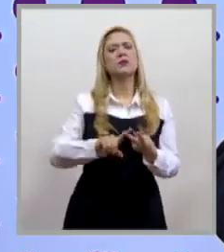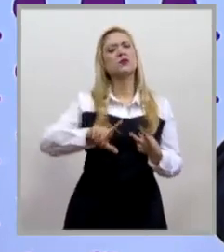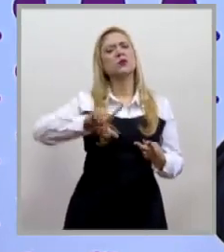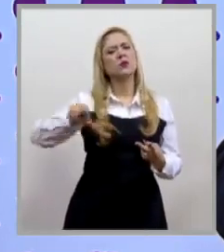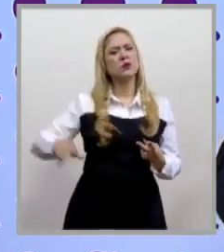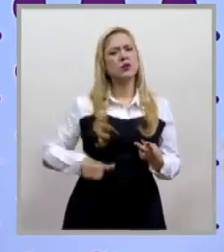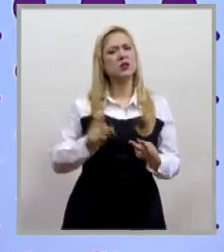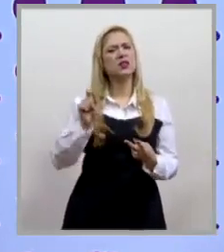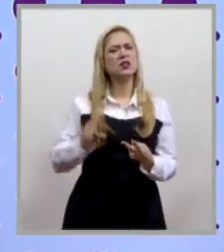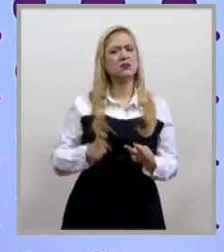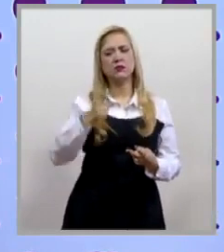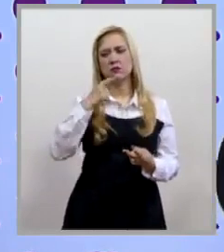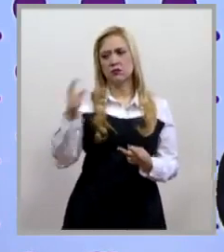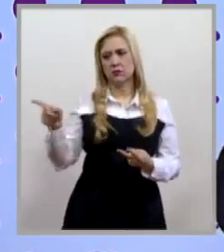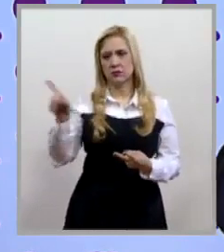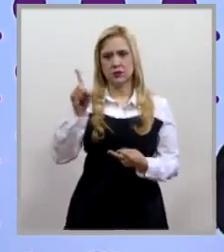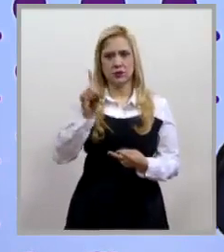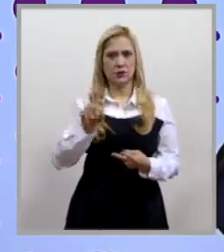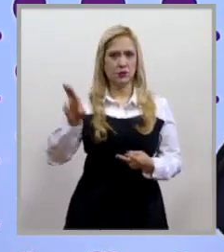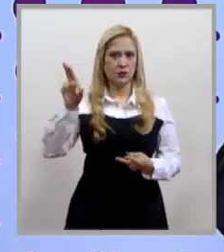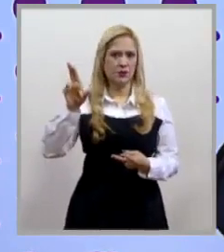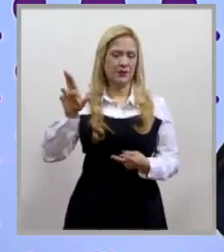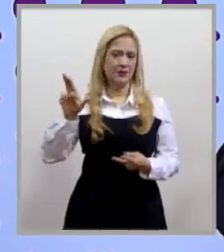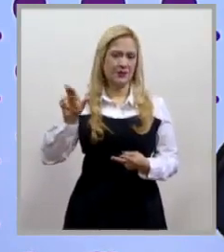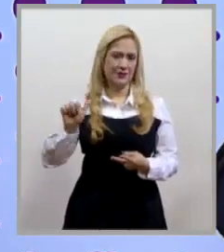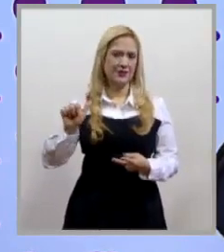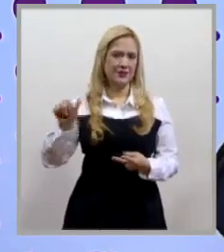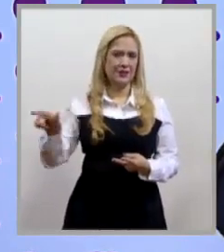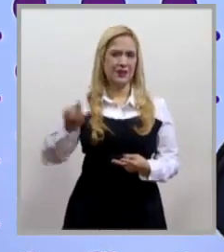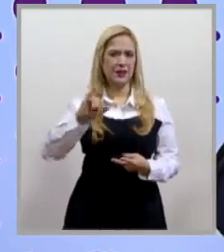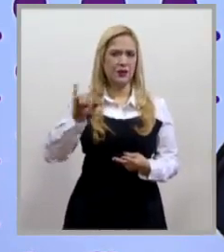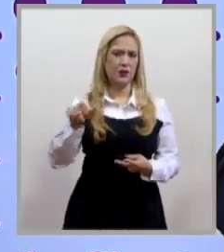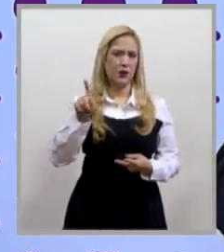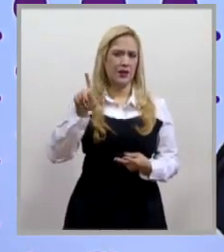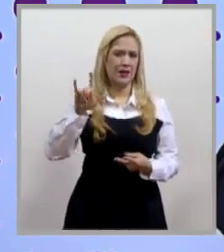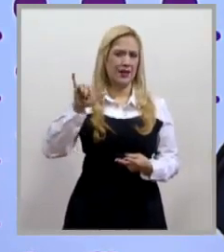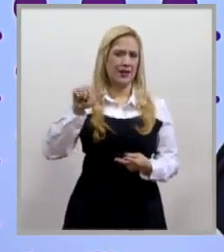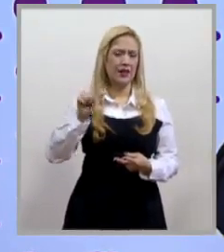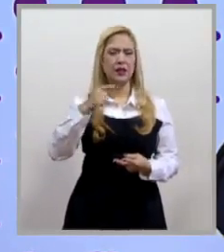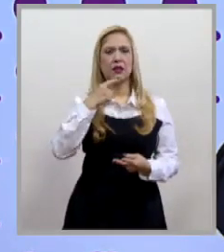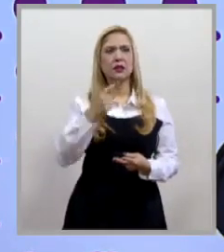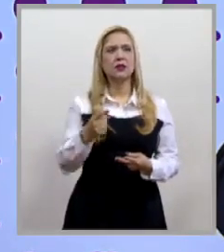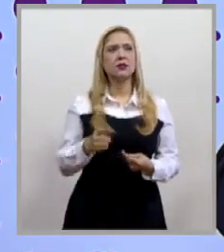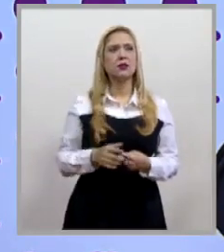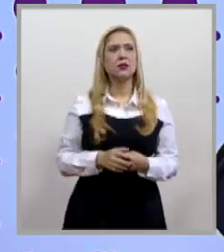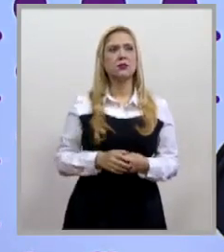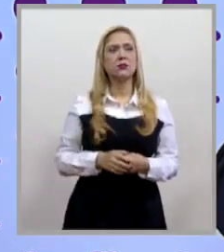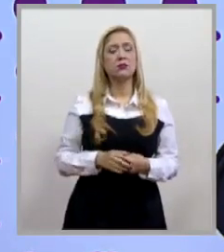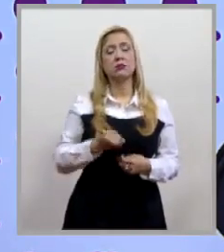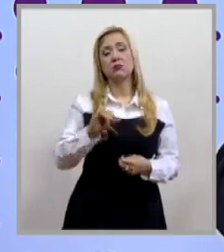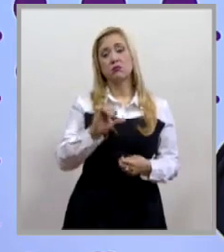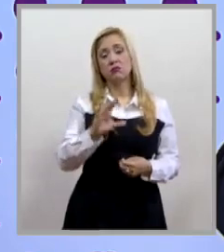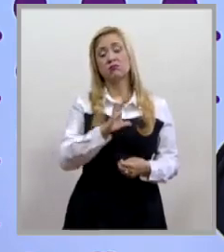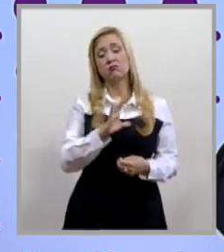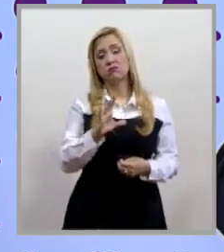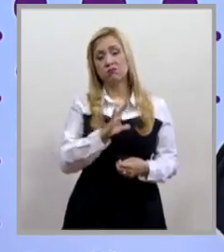abonando aquí lo que ha hablado la doctora Julia, tiene ciertas